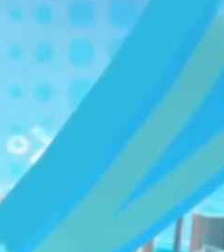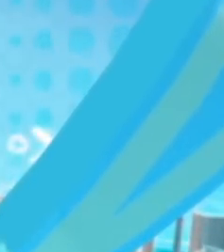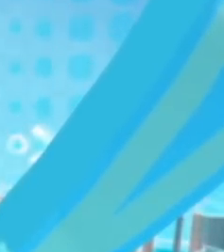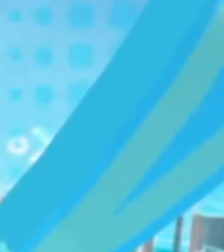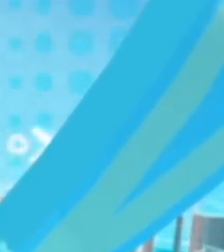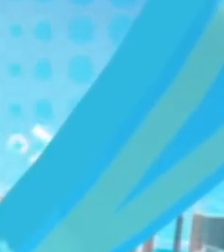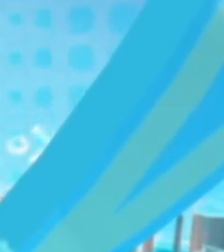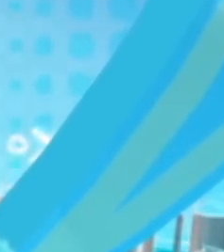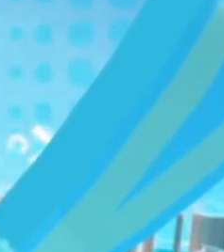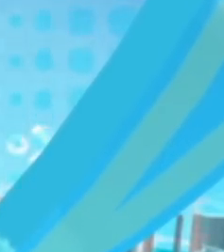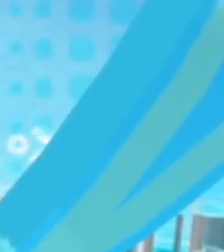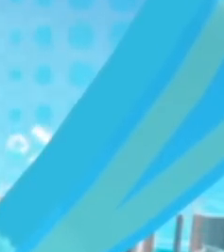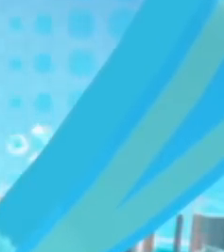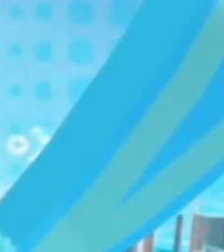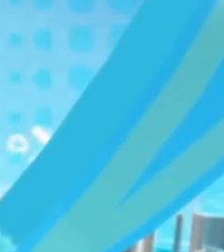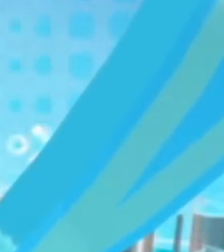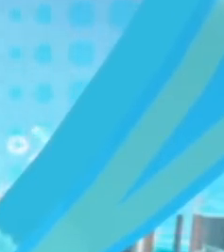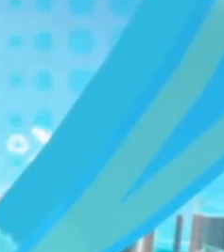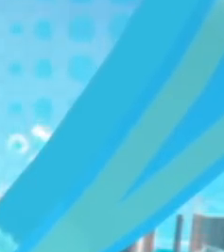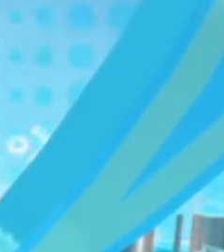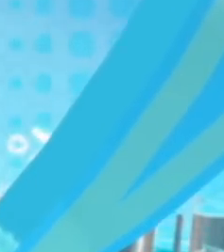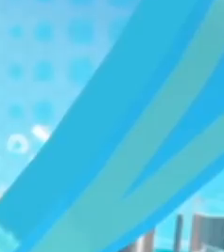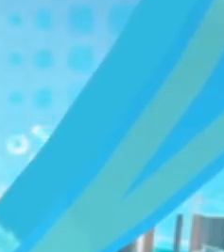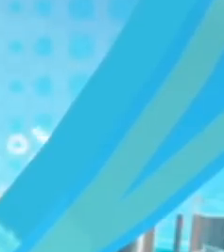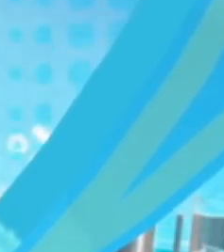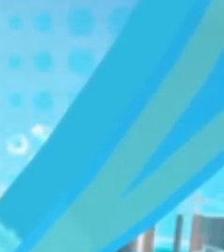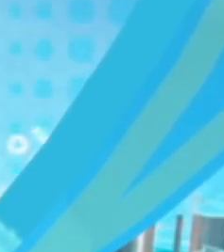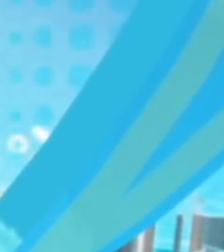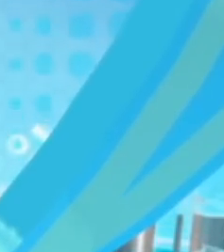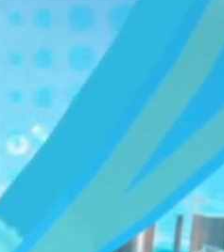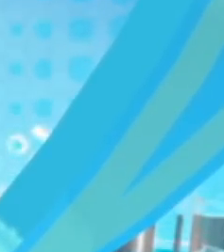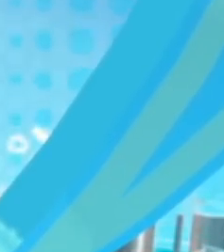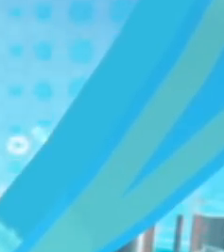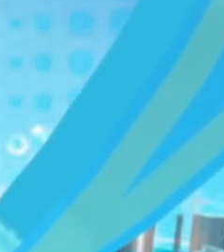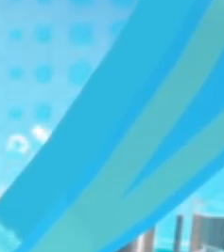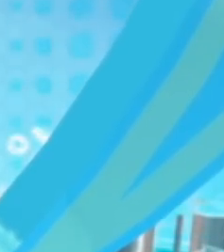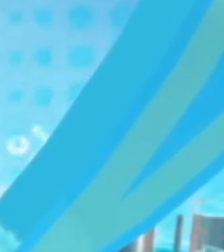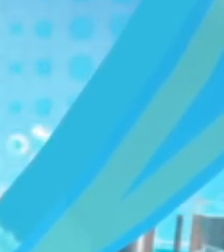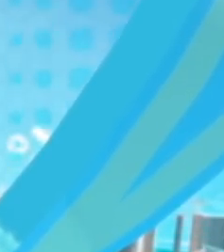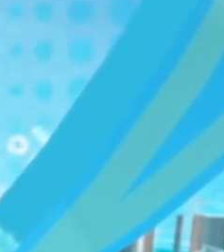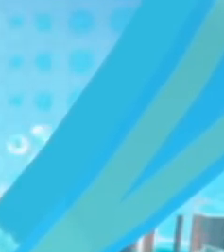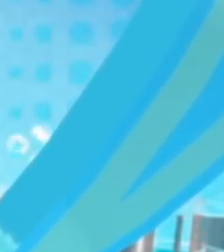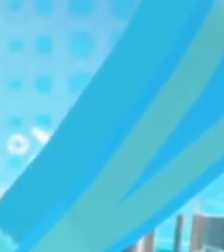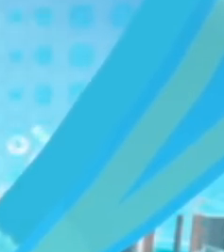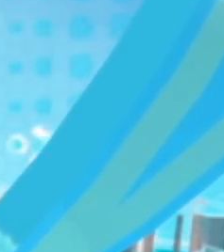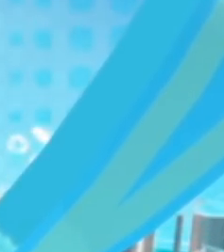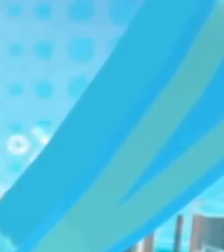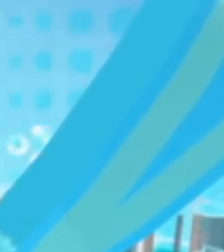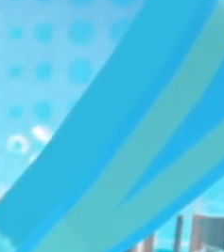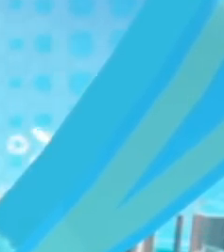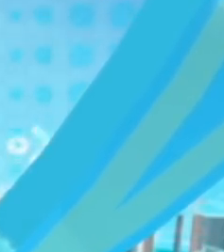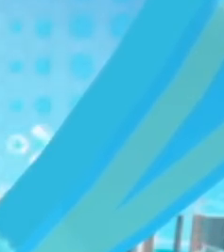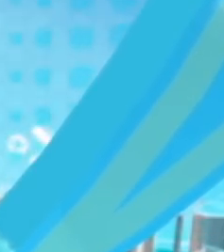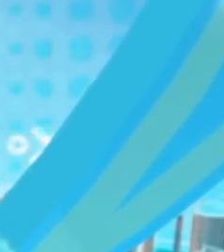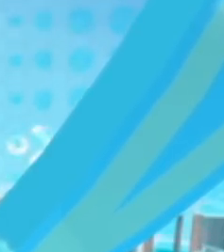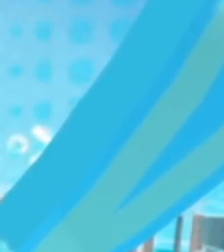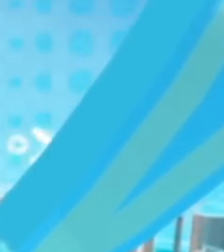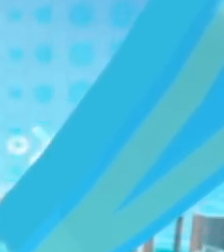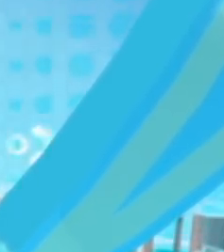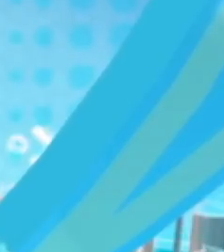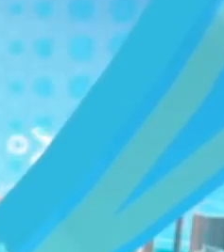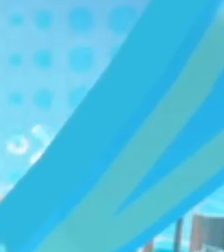continúa con una tendencia sostenida al alza. El precio del dólar hoy en la